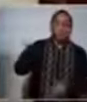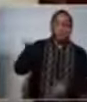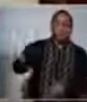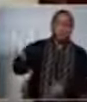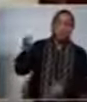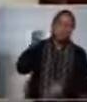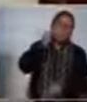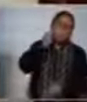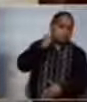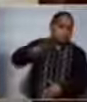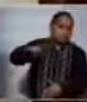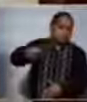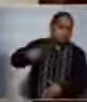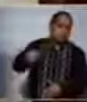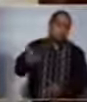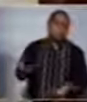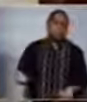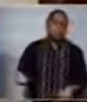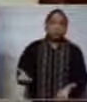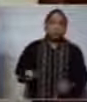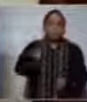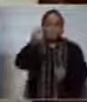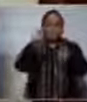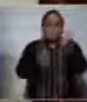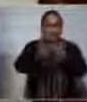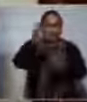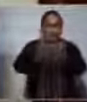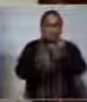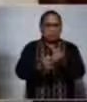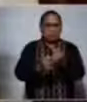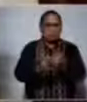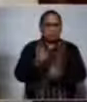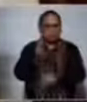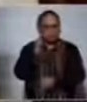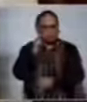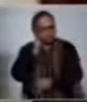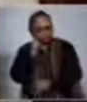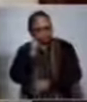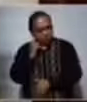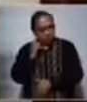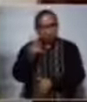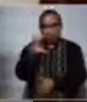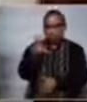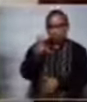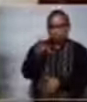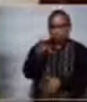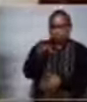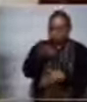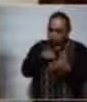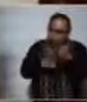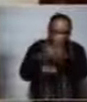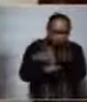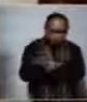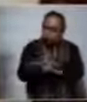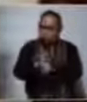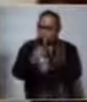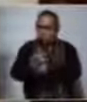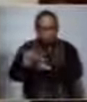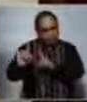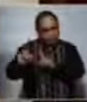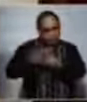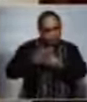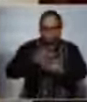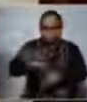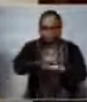el abogado cuando le habló, porque alguien dice que alcanza hasta oír. Se alcanza, ¿no?, a oír que le están diciendo, no, no dejes que entren, no les abran.